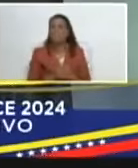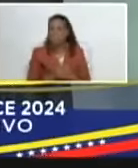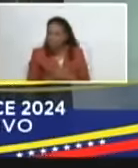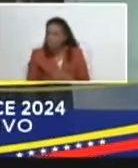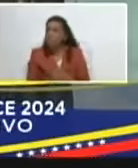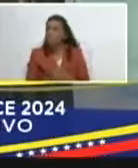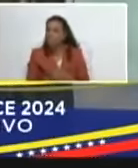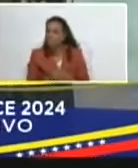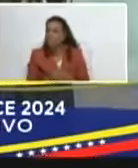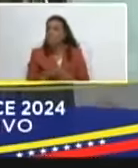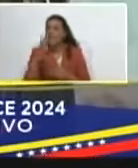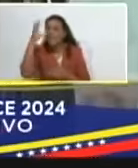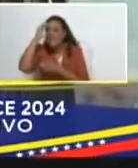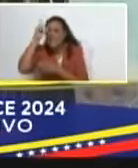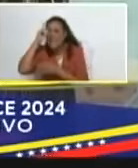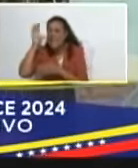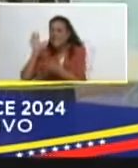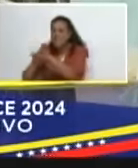Delcy,